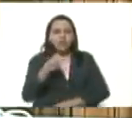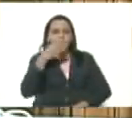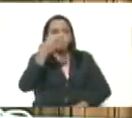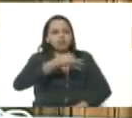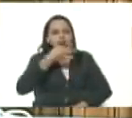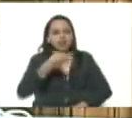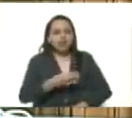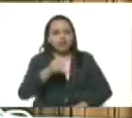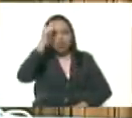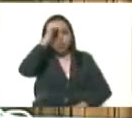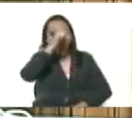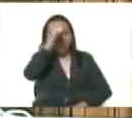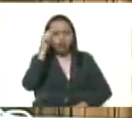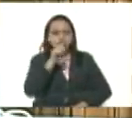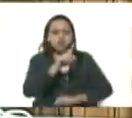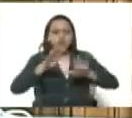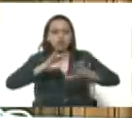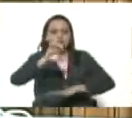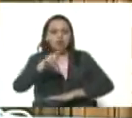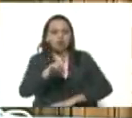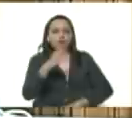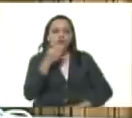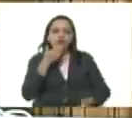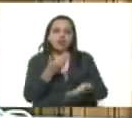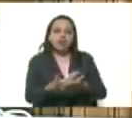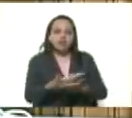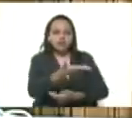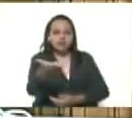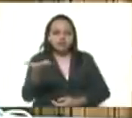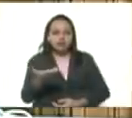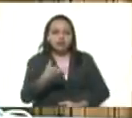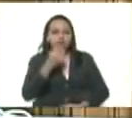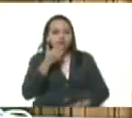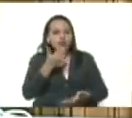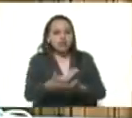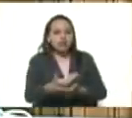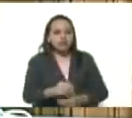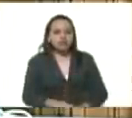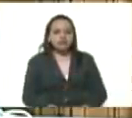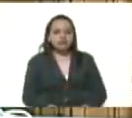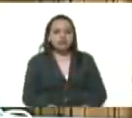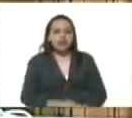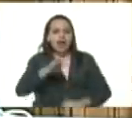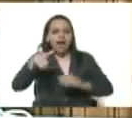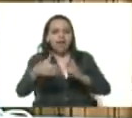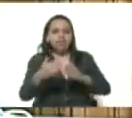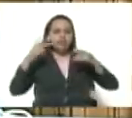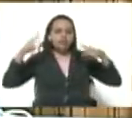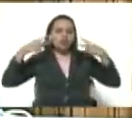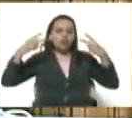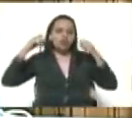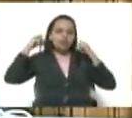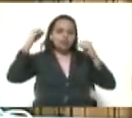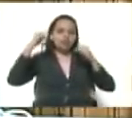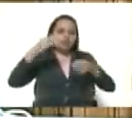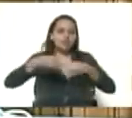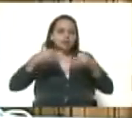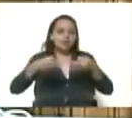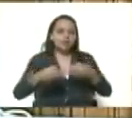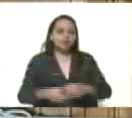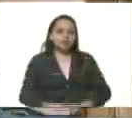tarde, domingo 19 de julio. Muchas gracias, compañero. Muchas gracias, compatriota. Hasta la victoria